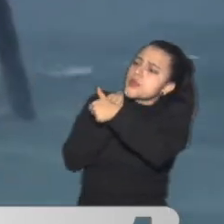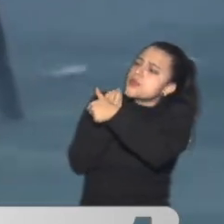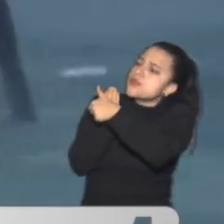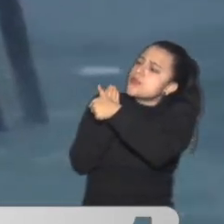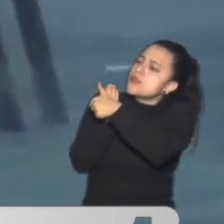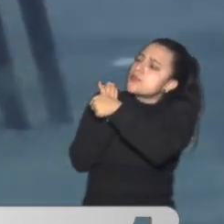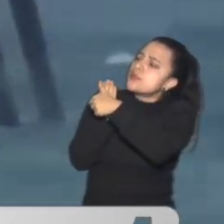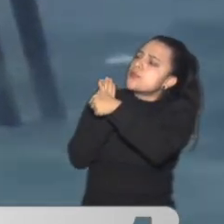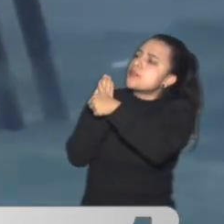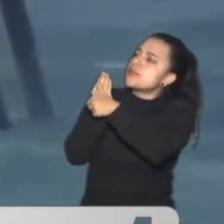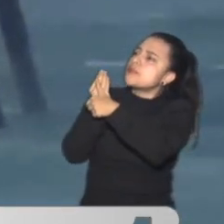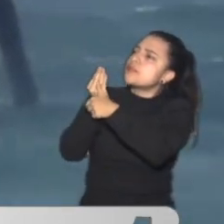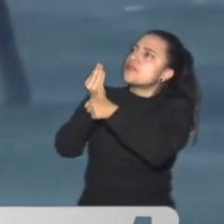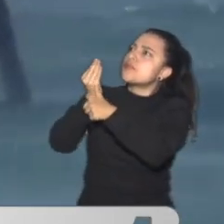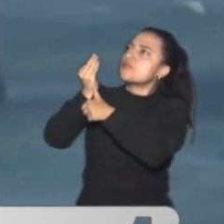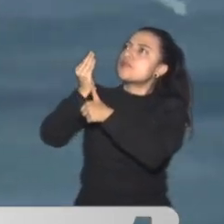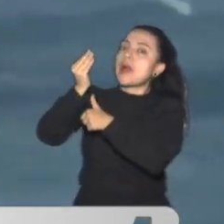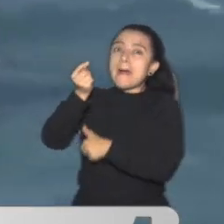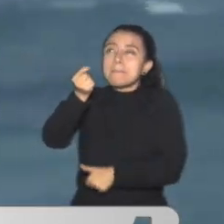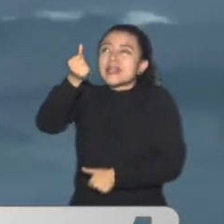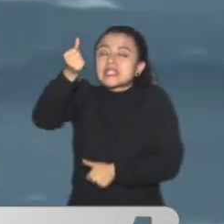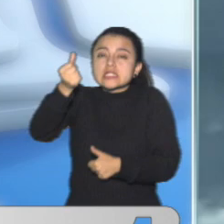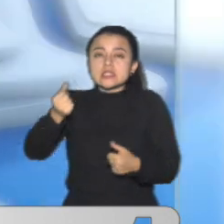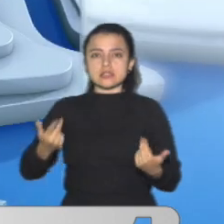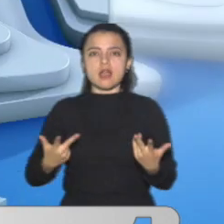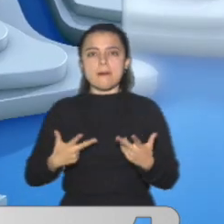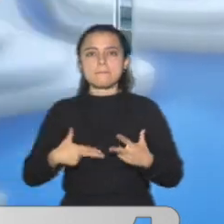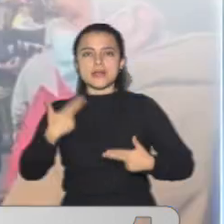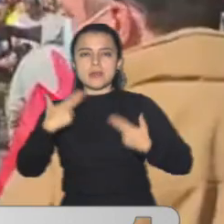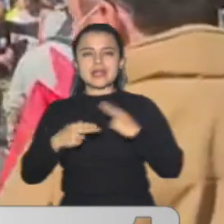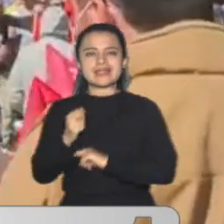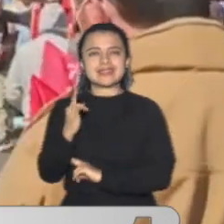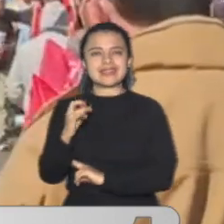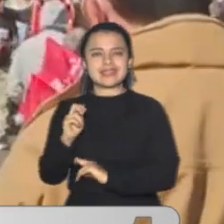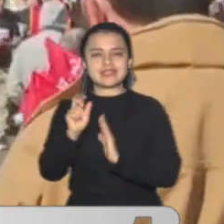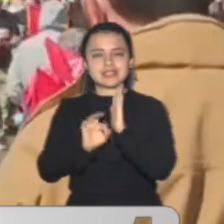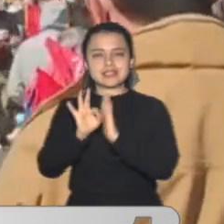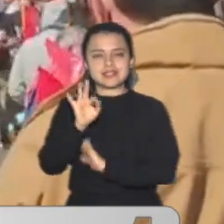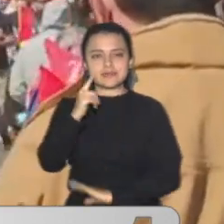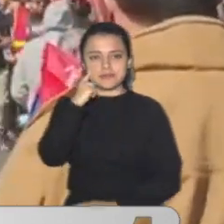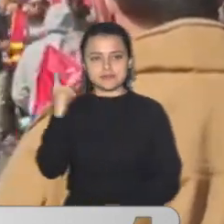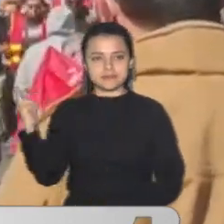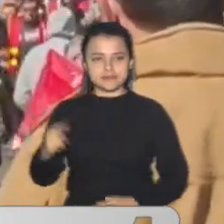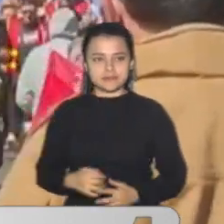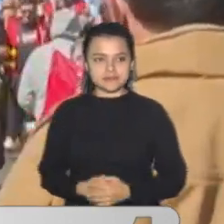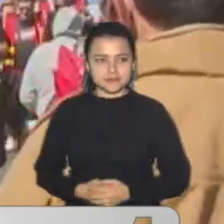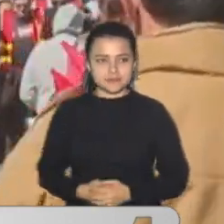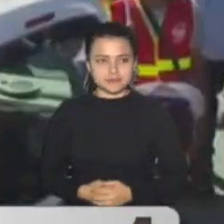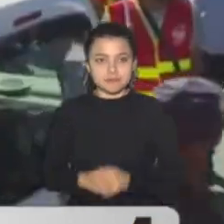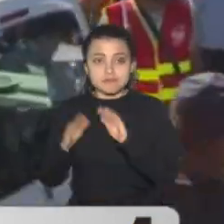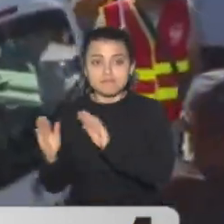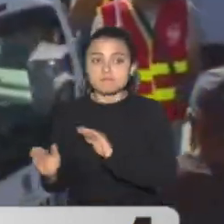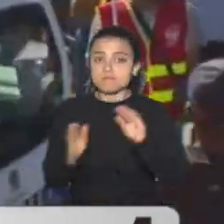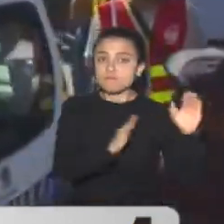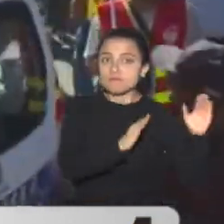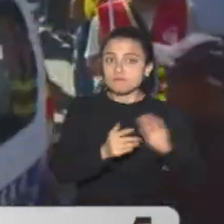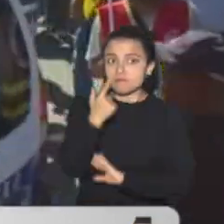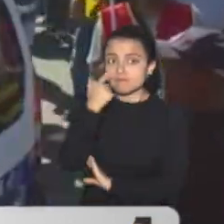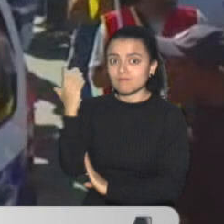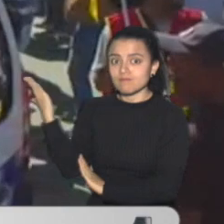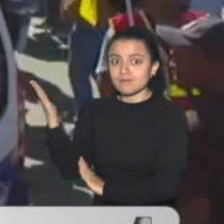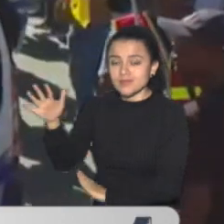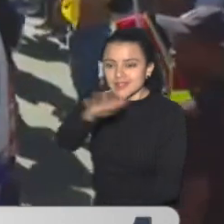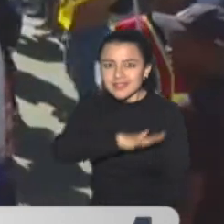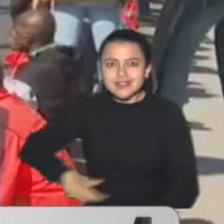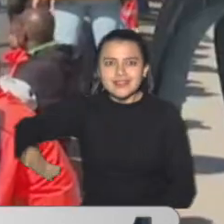acercándose a la costa de texas las protestas de los trabajadores del aeropuerto el charles de gaulle